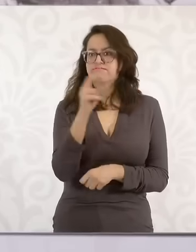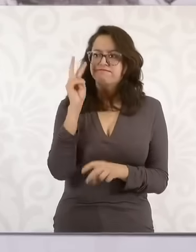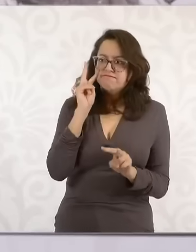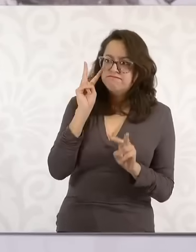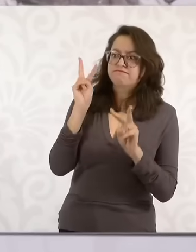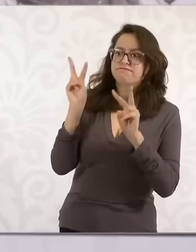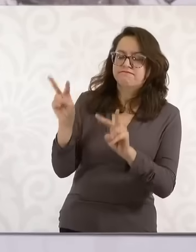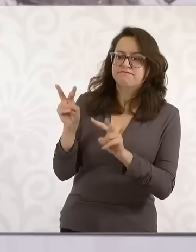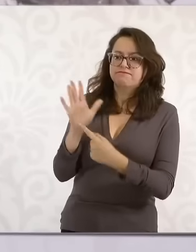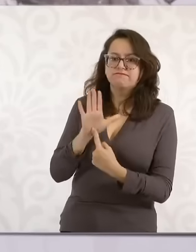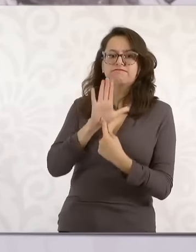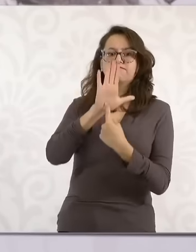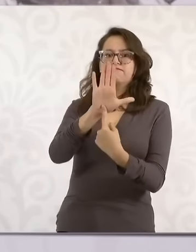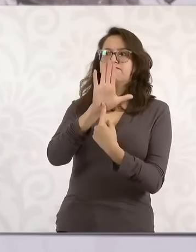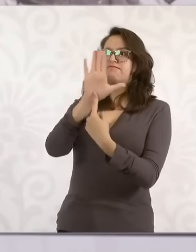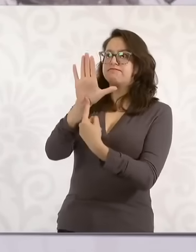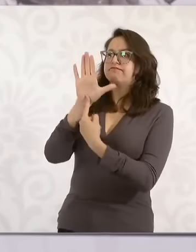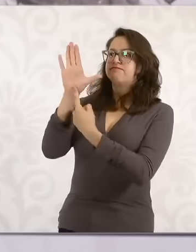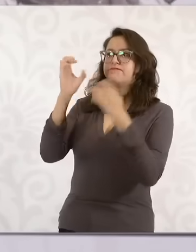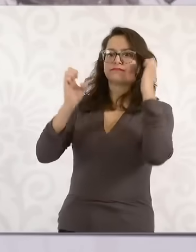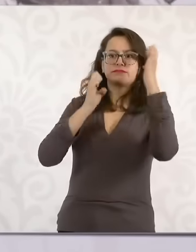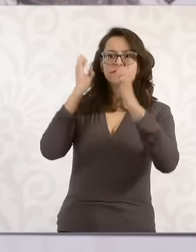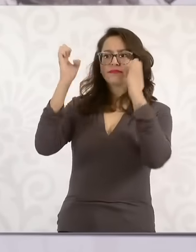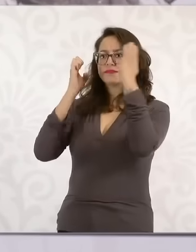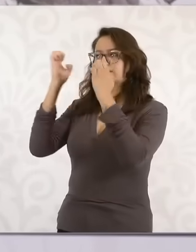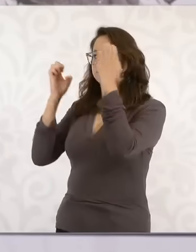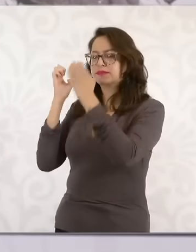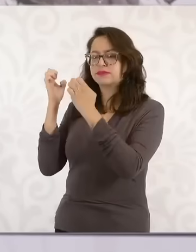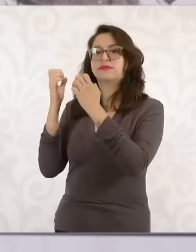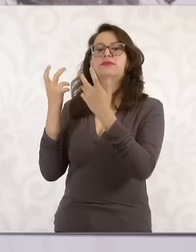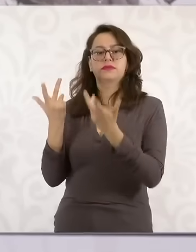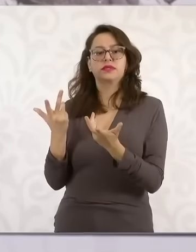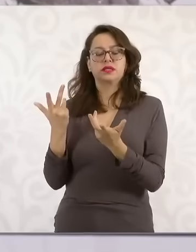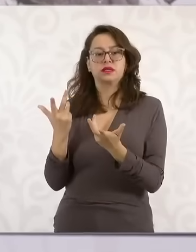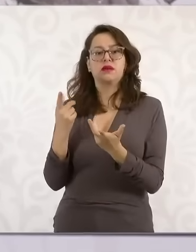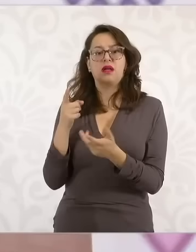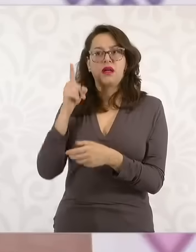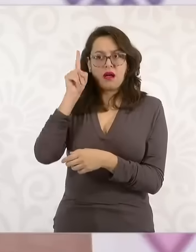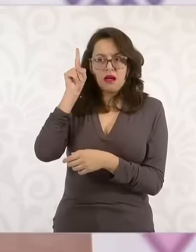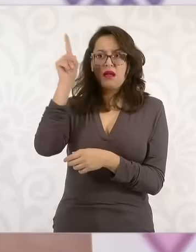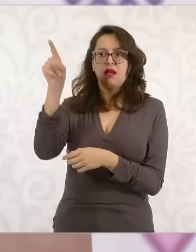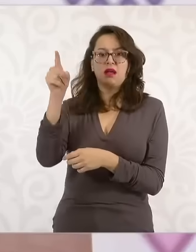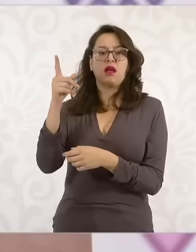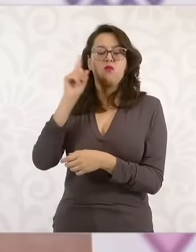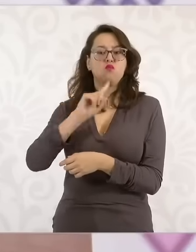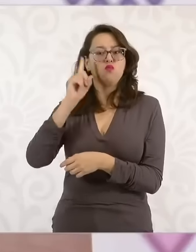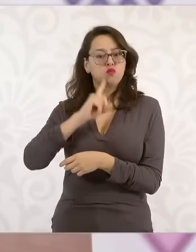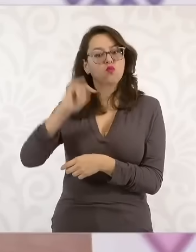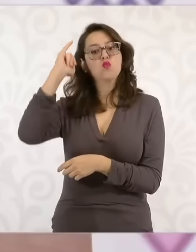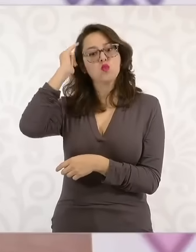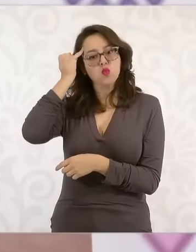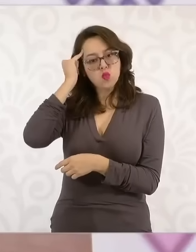exhibiciones que ha habido, porque fueron varias exhibiciones que están en España en este momento, tanto de mujeres